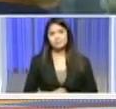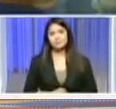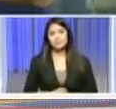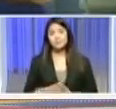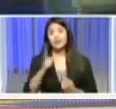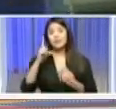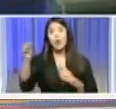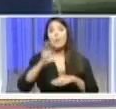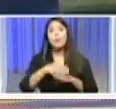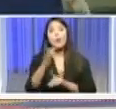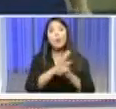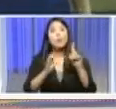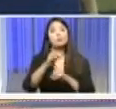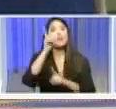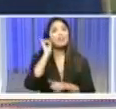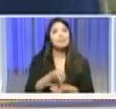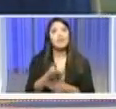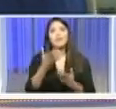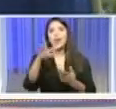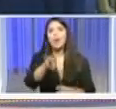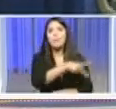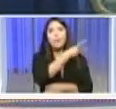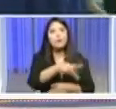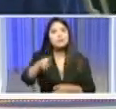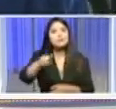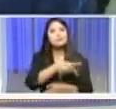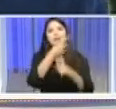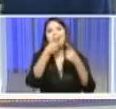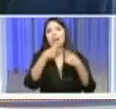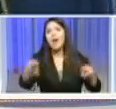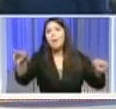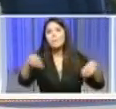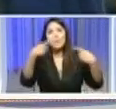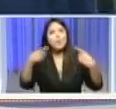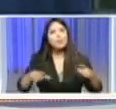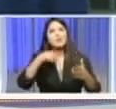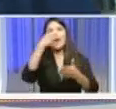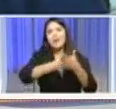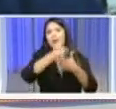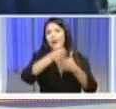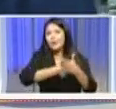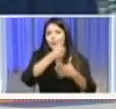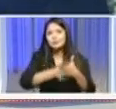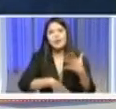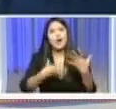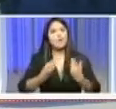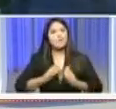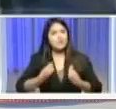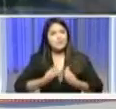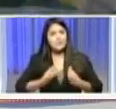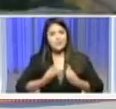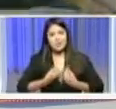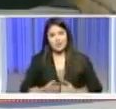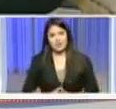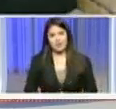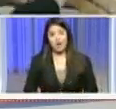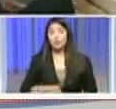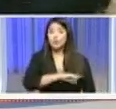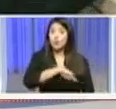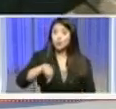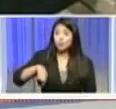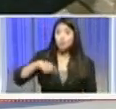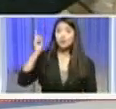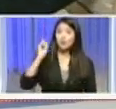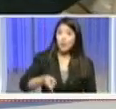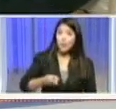Porque la cultura tiene que estar en todo, la poesía, la música, la alegría de luchar, la alegría de vivir. Nosotros tenemos